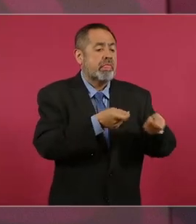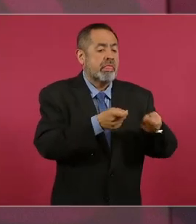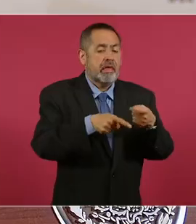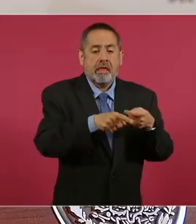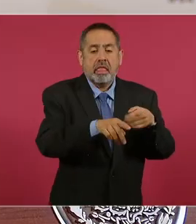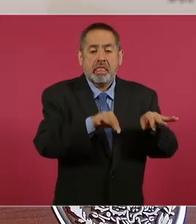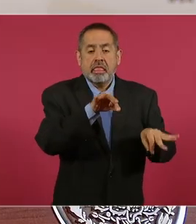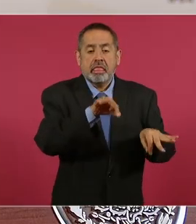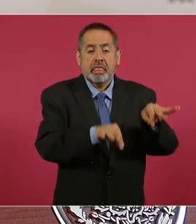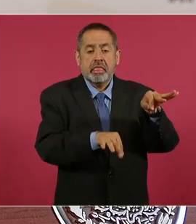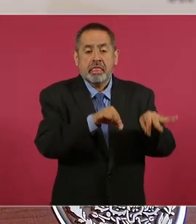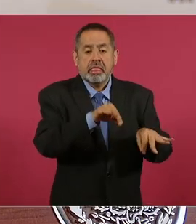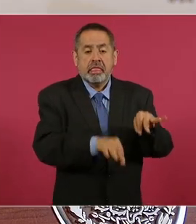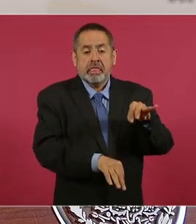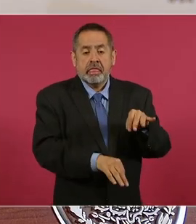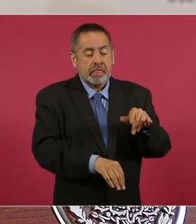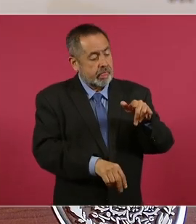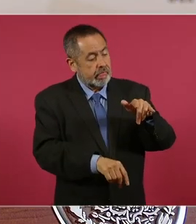Peleles.